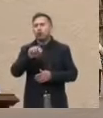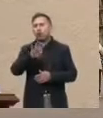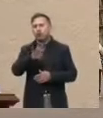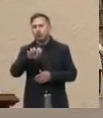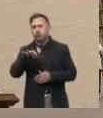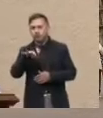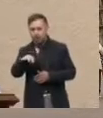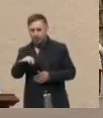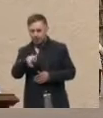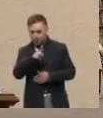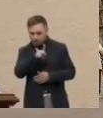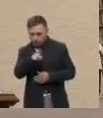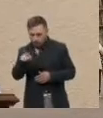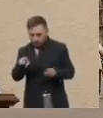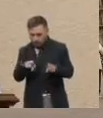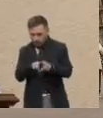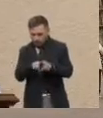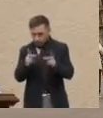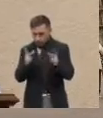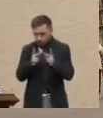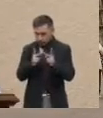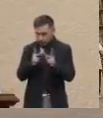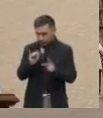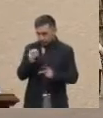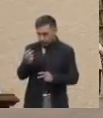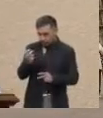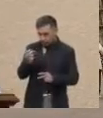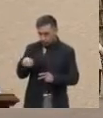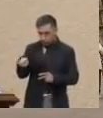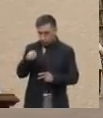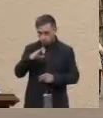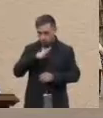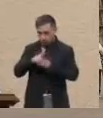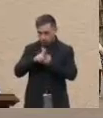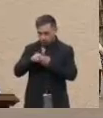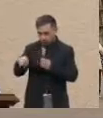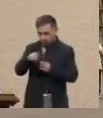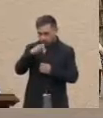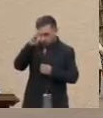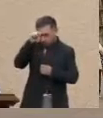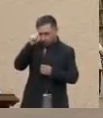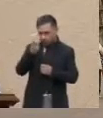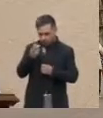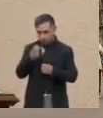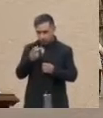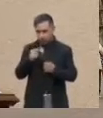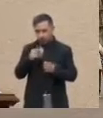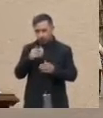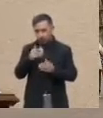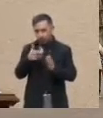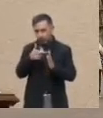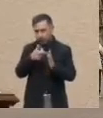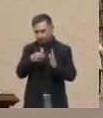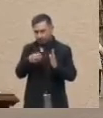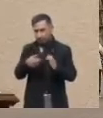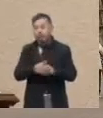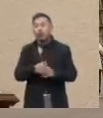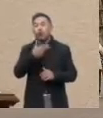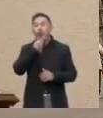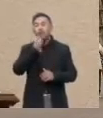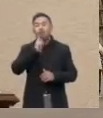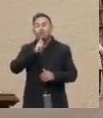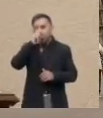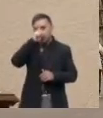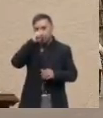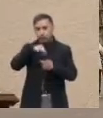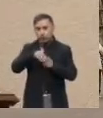1.419. Es así, ¿verdad? Bien, si no tienen objeciones, procederé de esa manera. Señoras y señores consejeros electorales, se consulta…